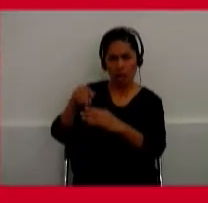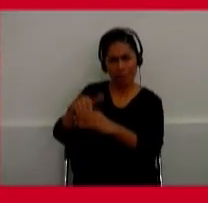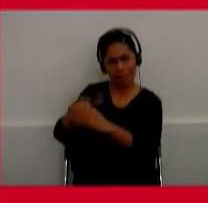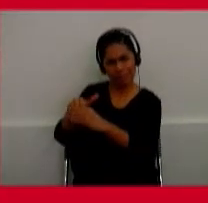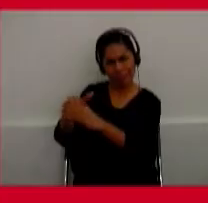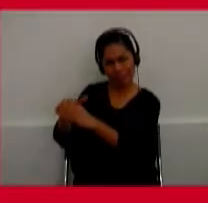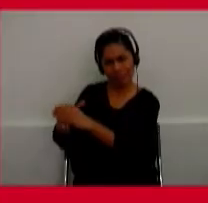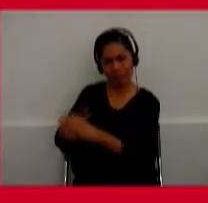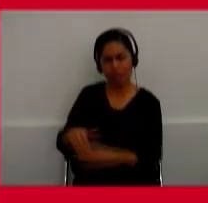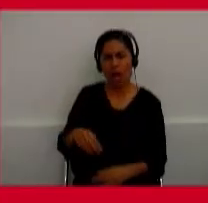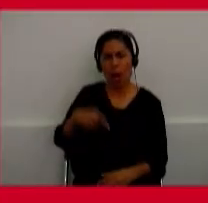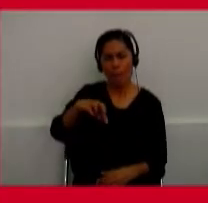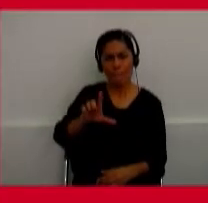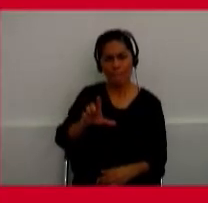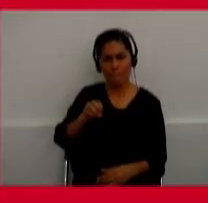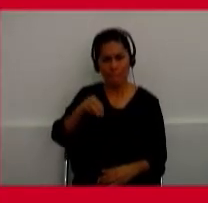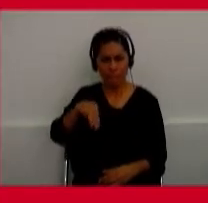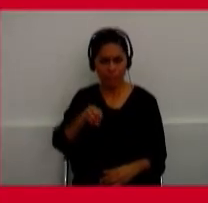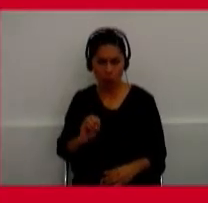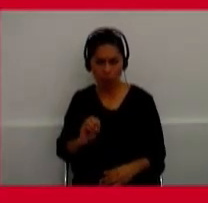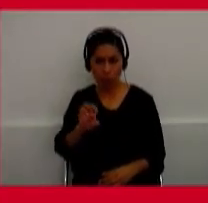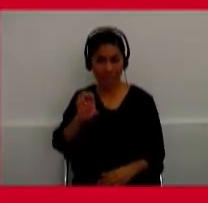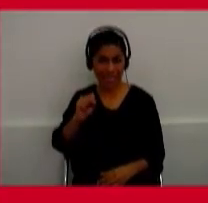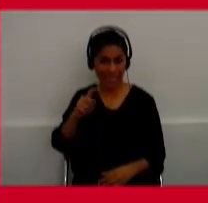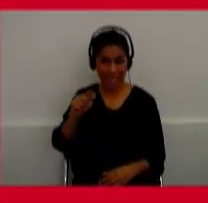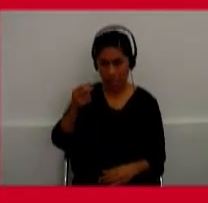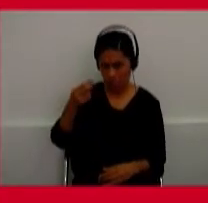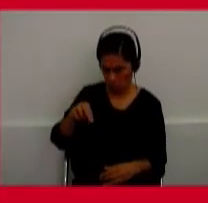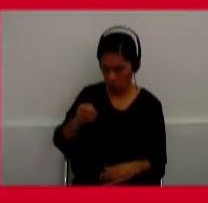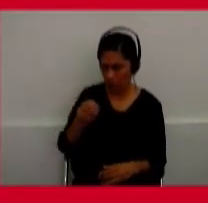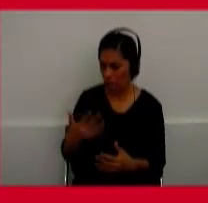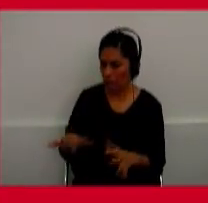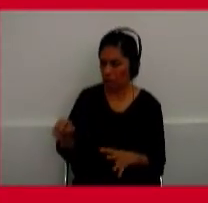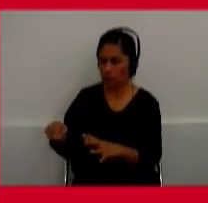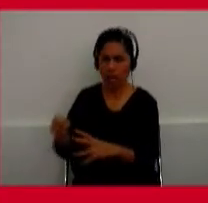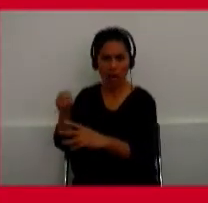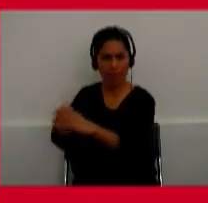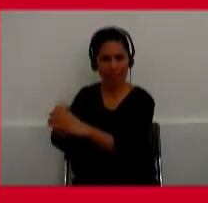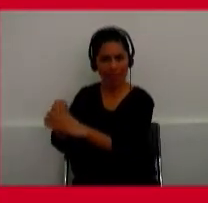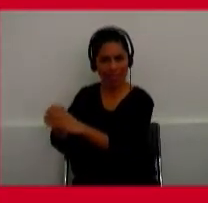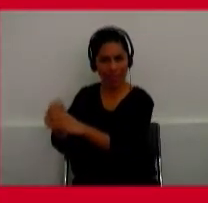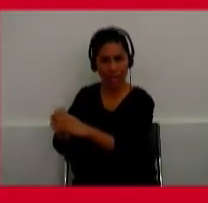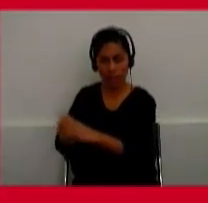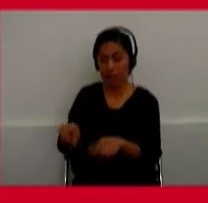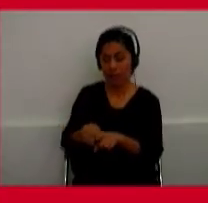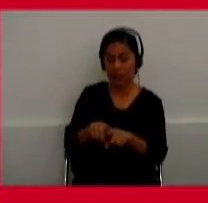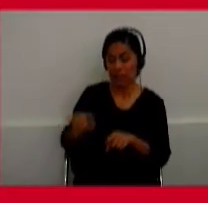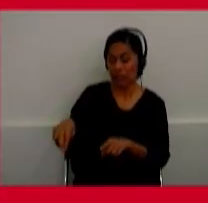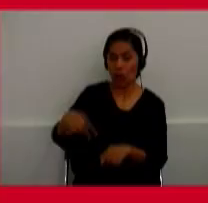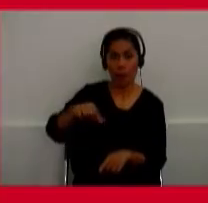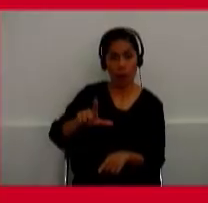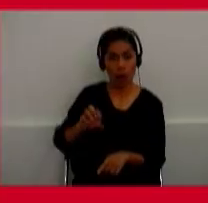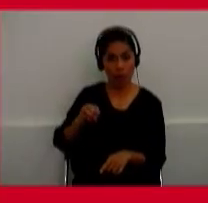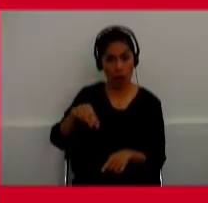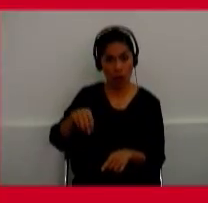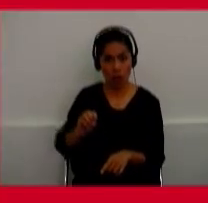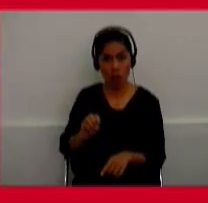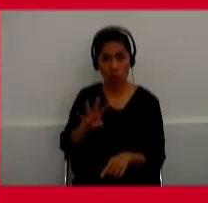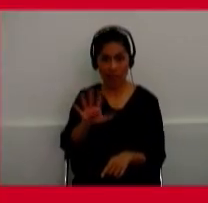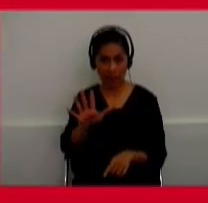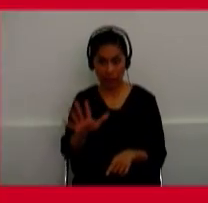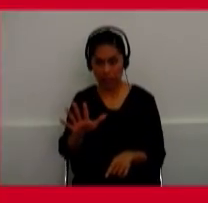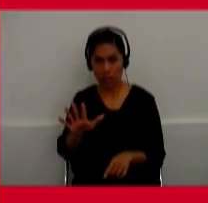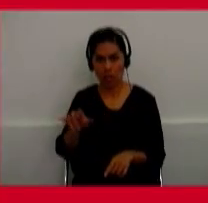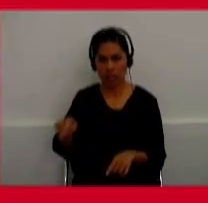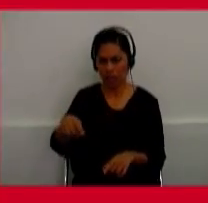Estoy hablando de 40 ppm, 28 ppm. En el caso del plomo 45, 40 ppm, en el caso del estaño